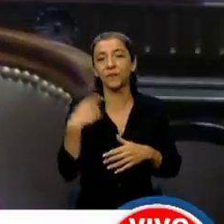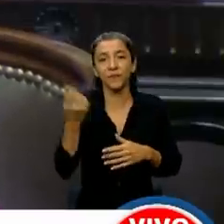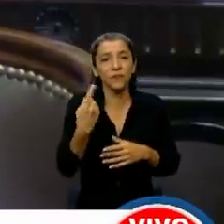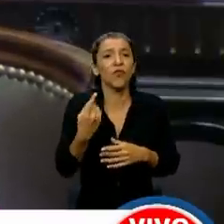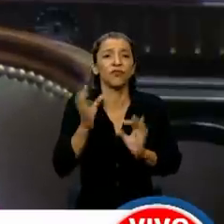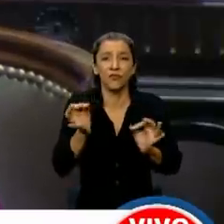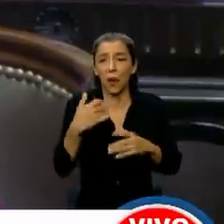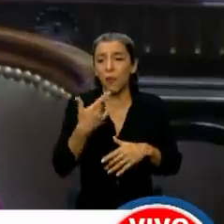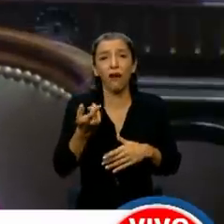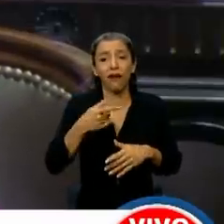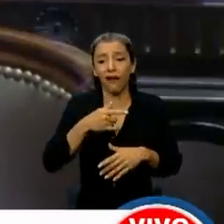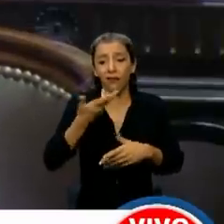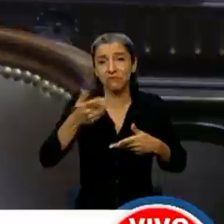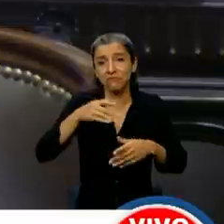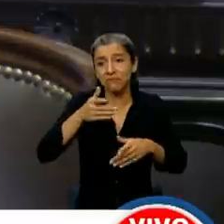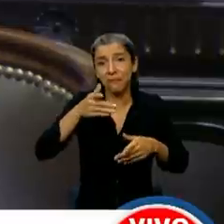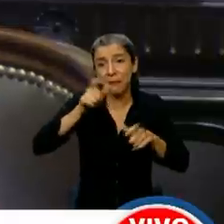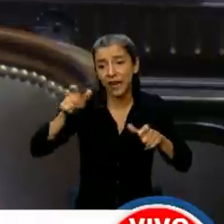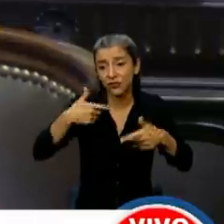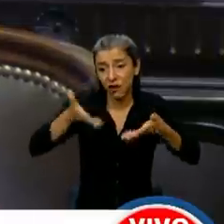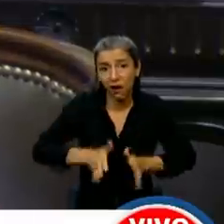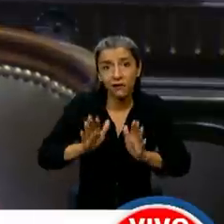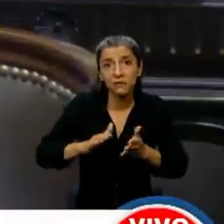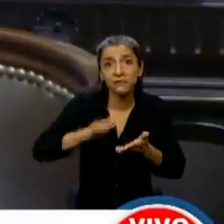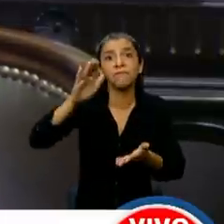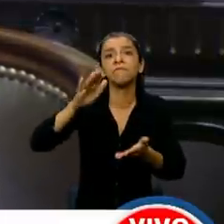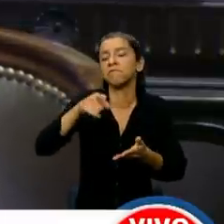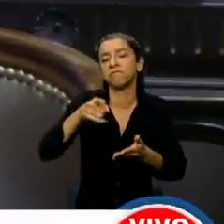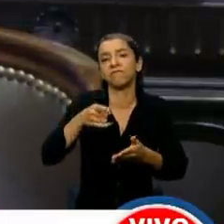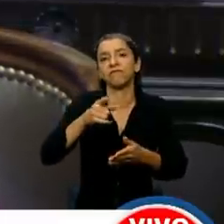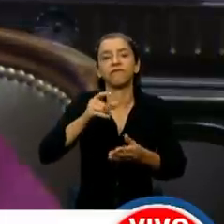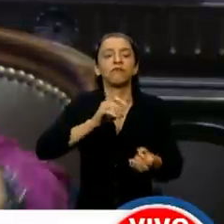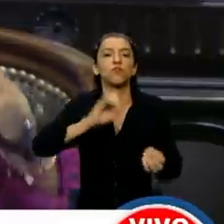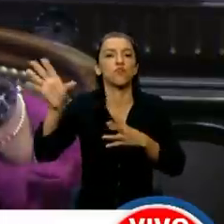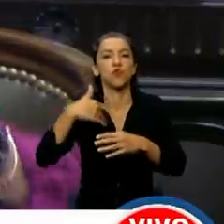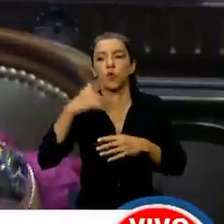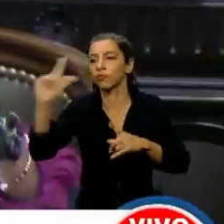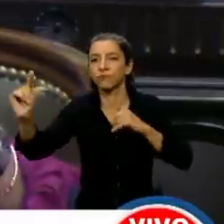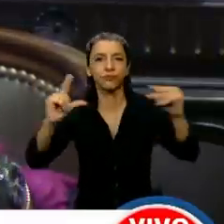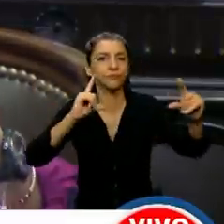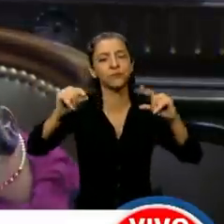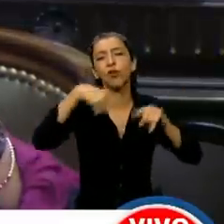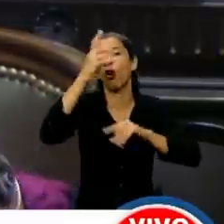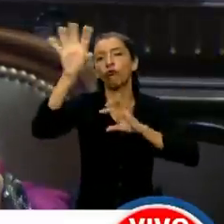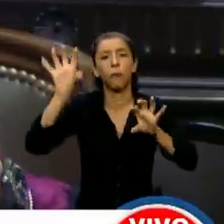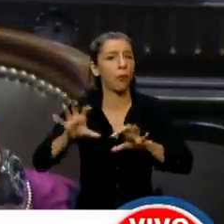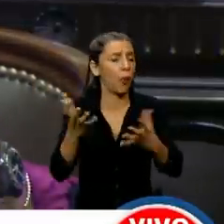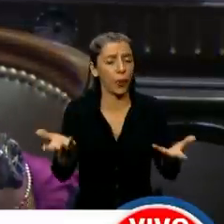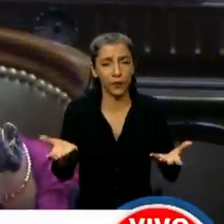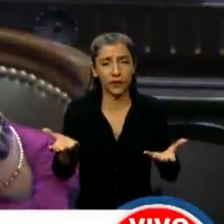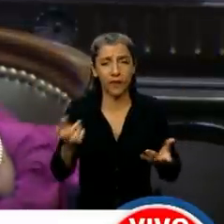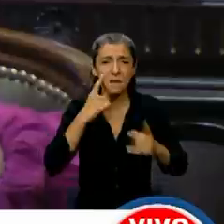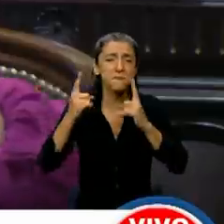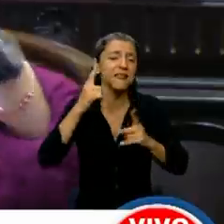miles que tuvieron que emigrar para buscar oportunidades en otras provincias y la mayoría de esos correntinos